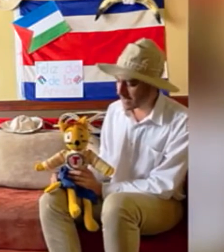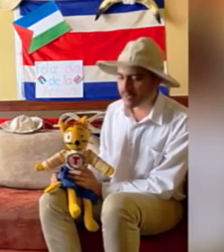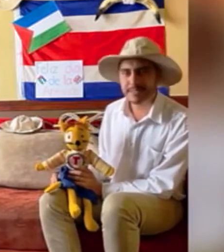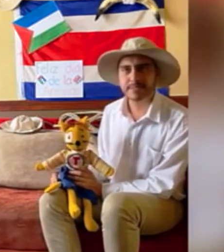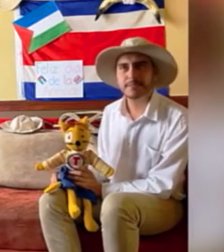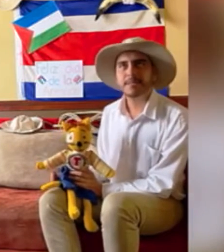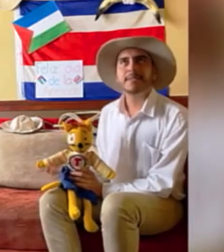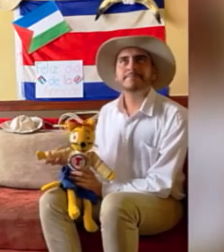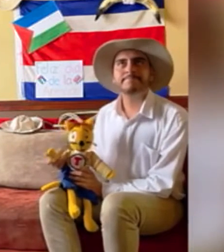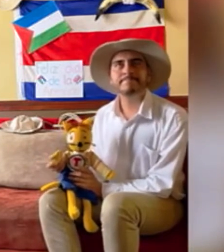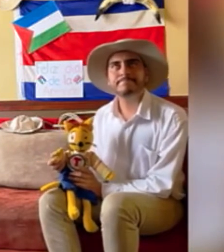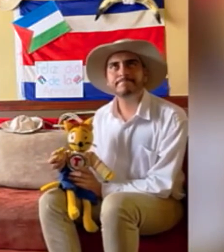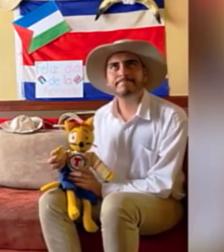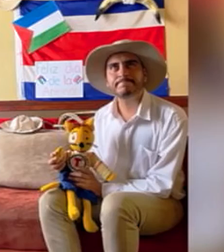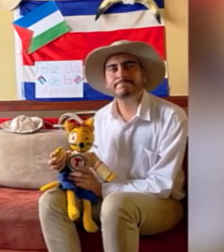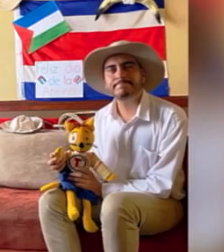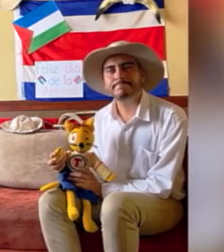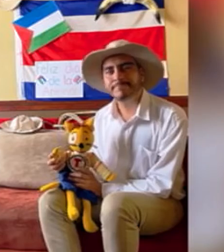Tatou? Sabes?